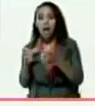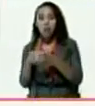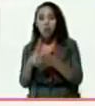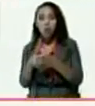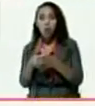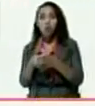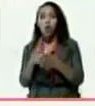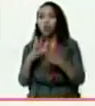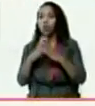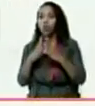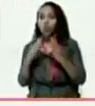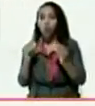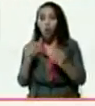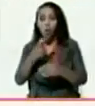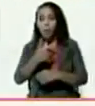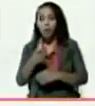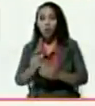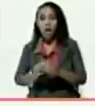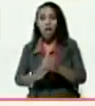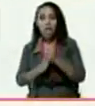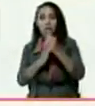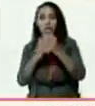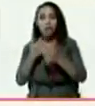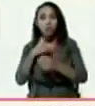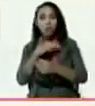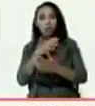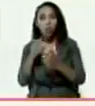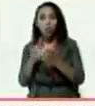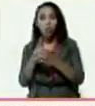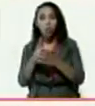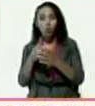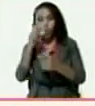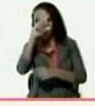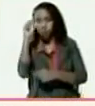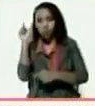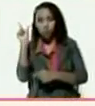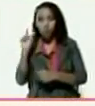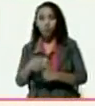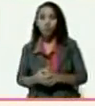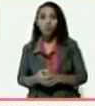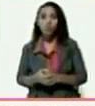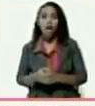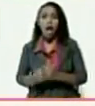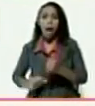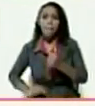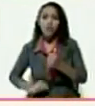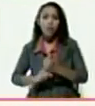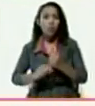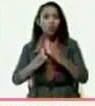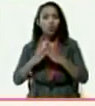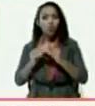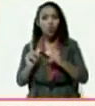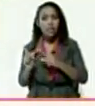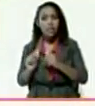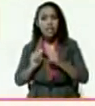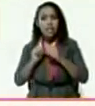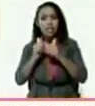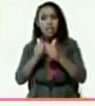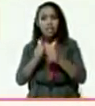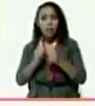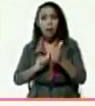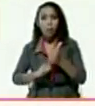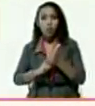Torrealba, todos son dirigentes de nuestro partido, pues. Apoyamos todas esas iniciativas,